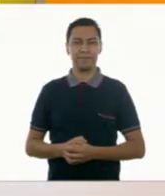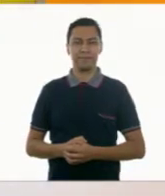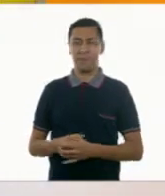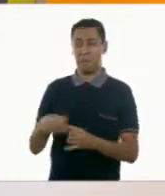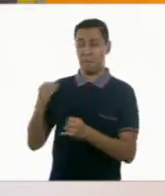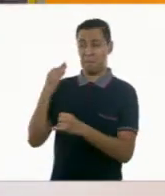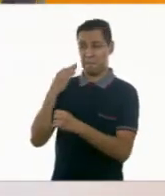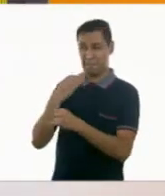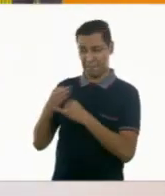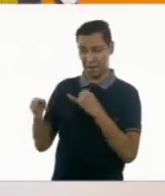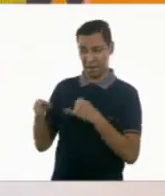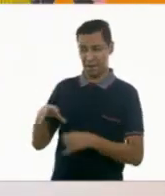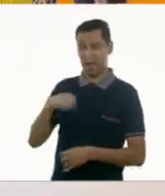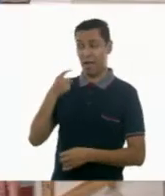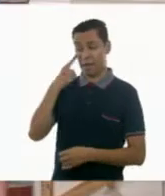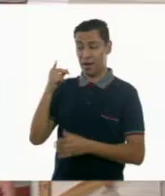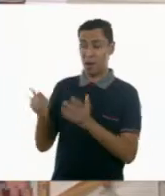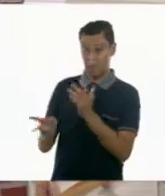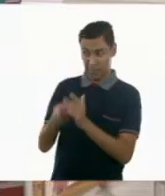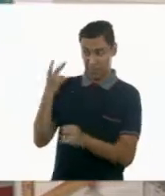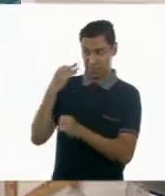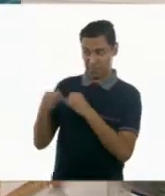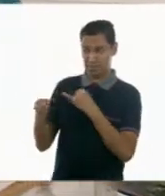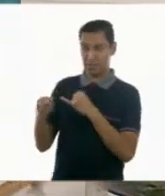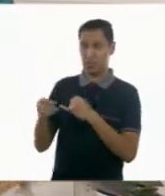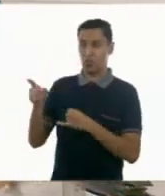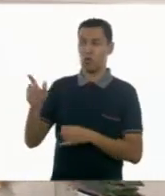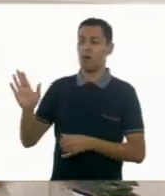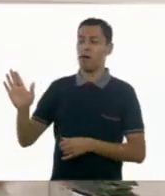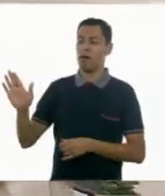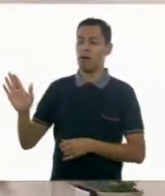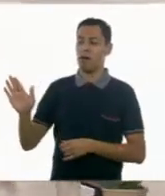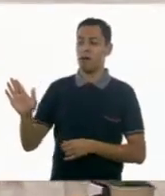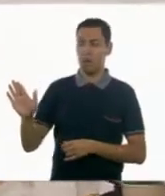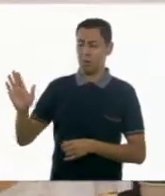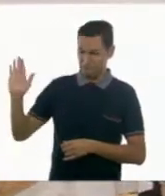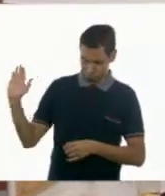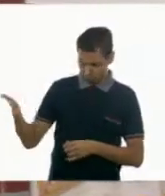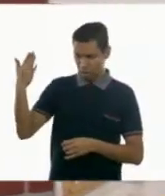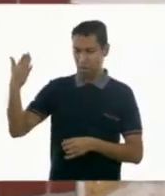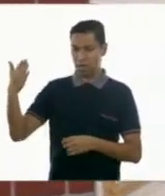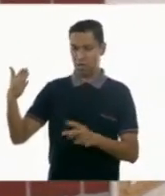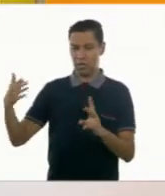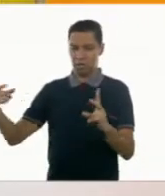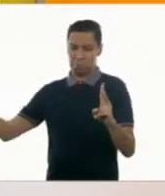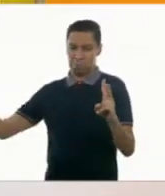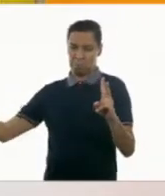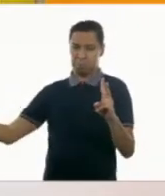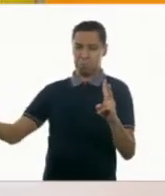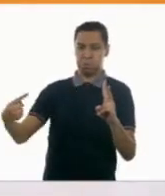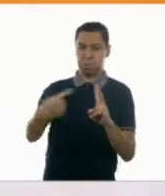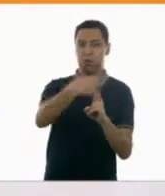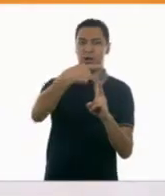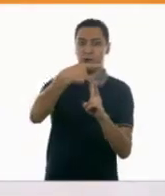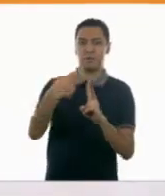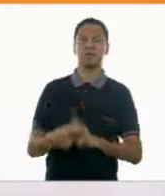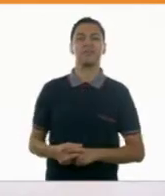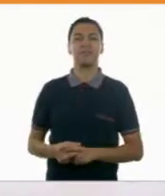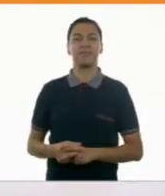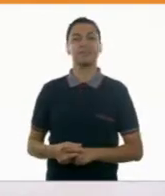Último intento. Último, último. Procura no detener la pelota, déjala y ahí como cuando llegue a esa línea más o menos, la golpeas.